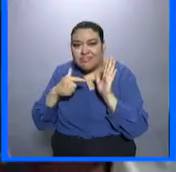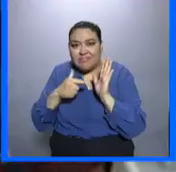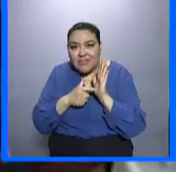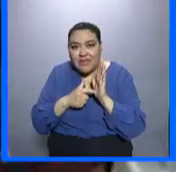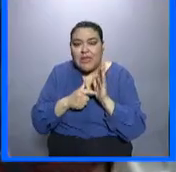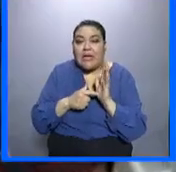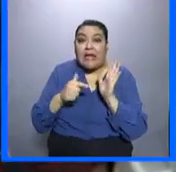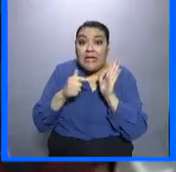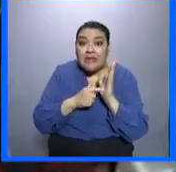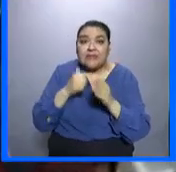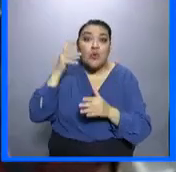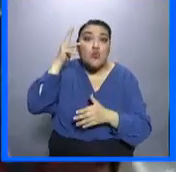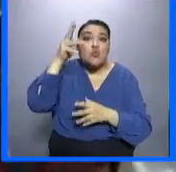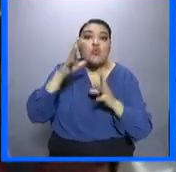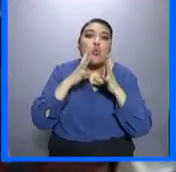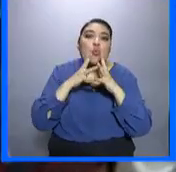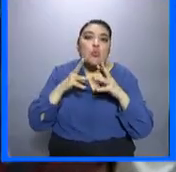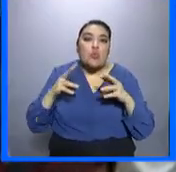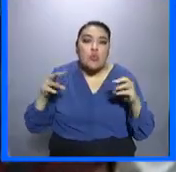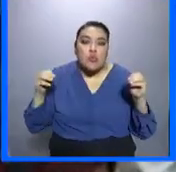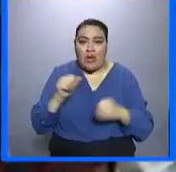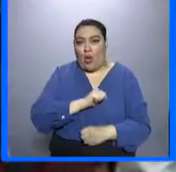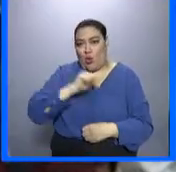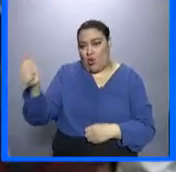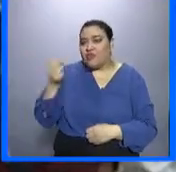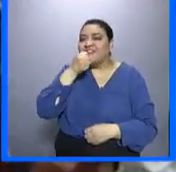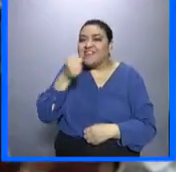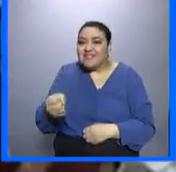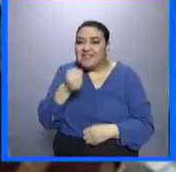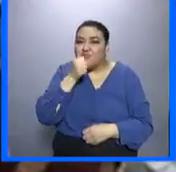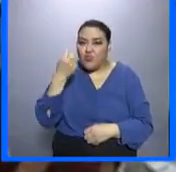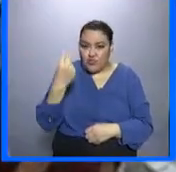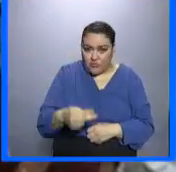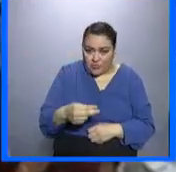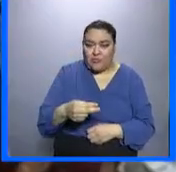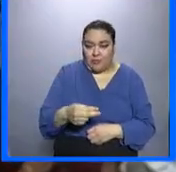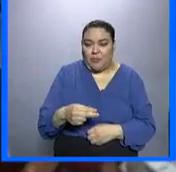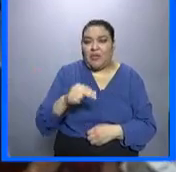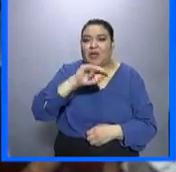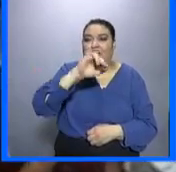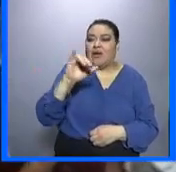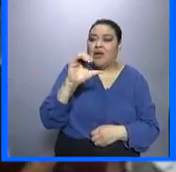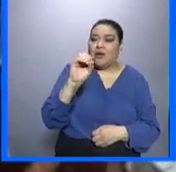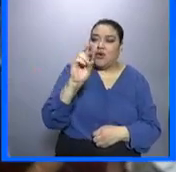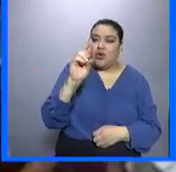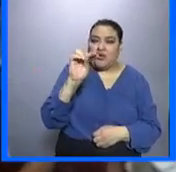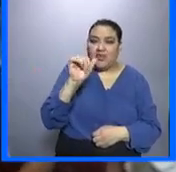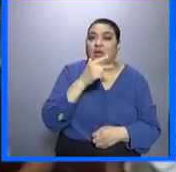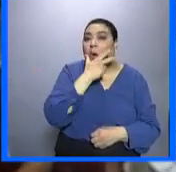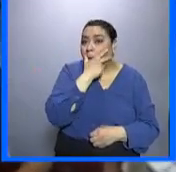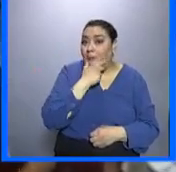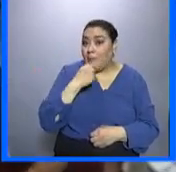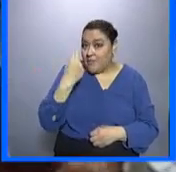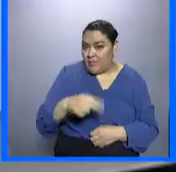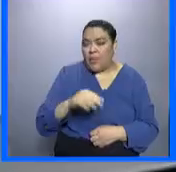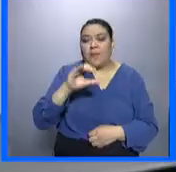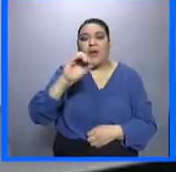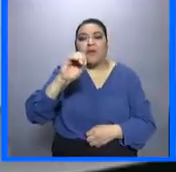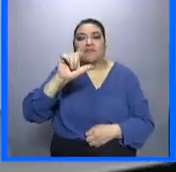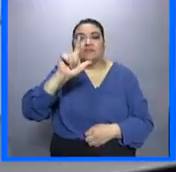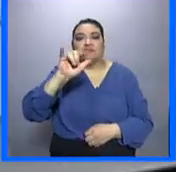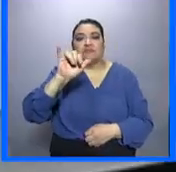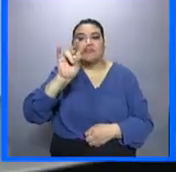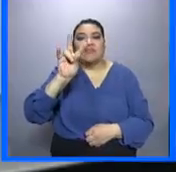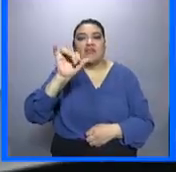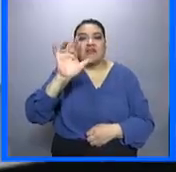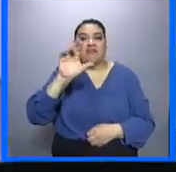de extinción. También participó el reportero del periódico de La Jornada, Emir Olivares, quien dio